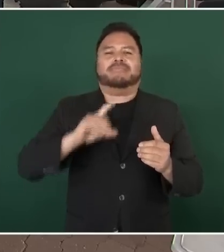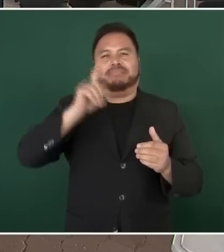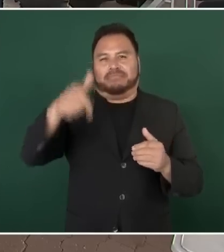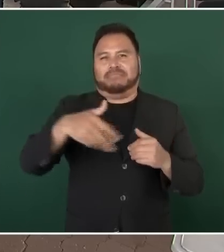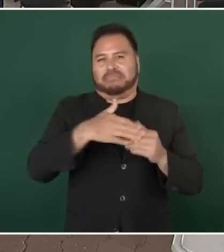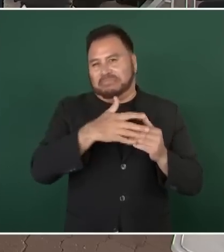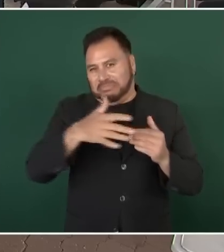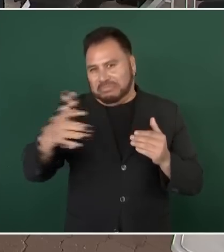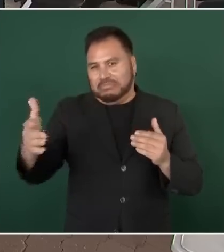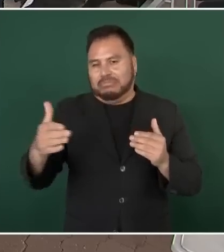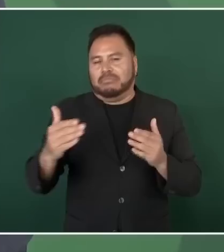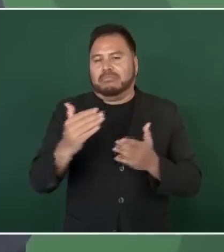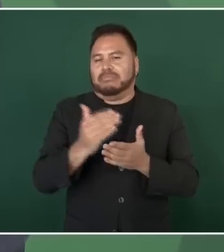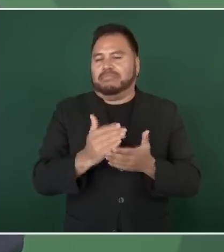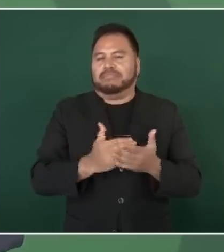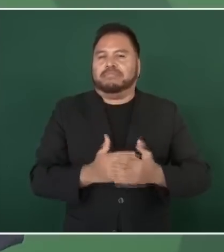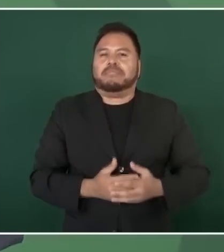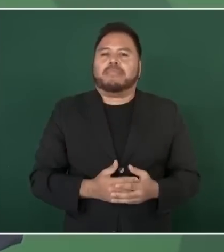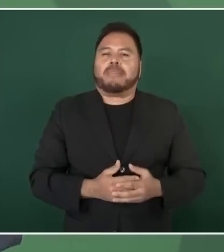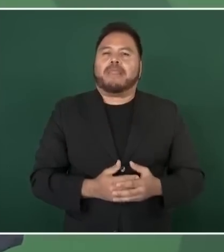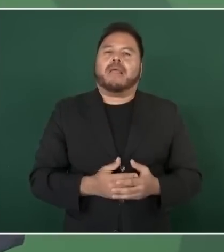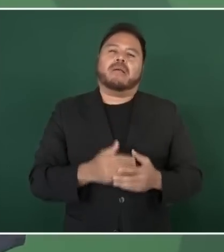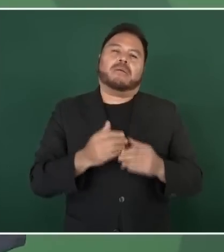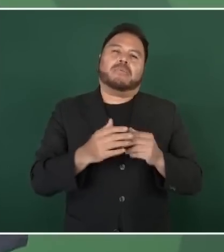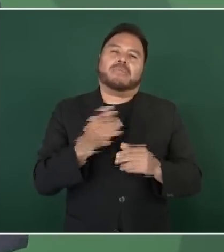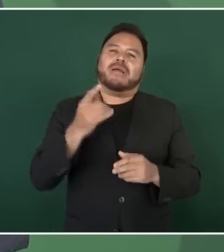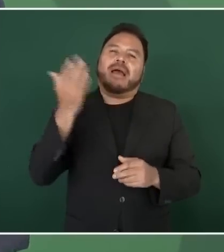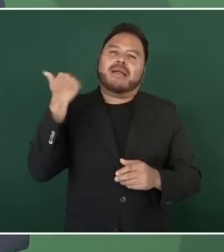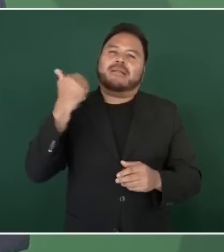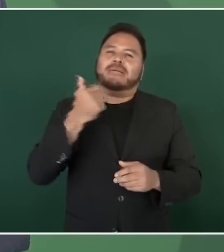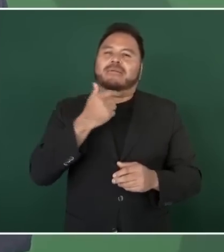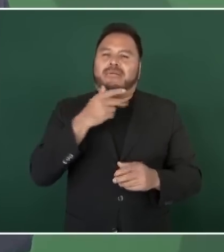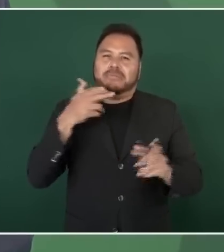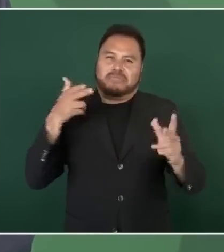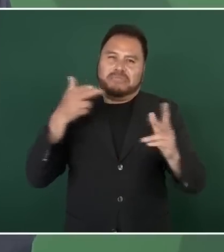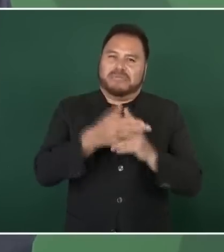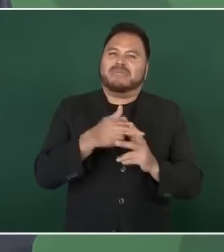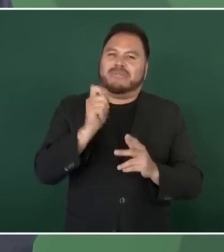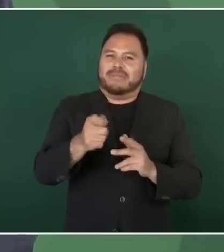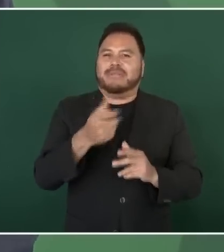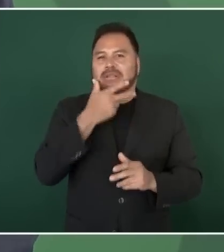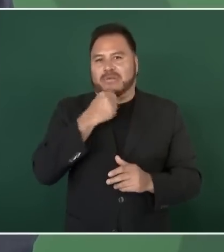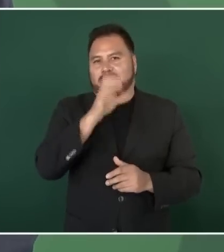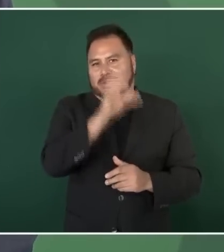posteriores, a partir de que asesinan a Madero,